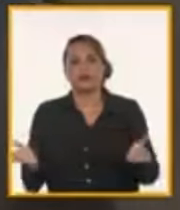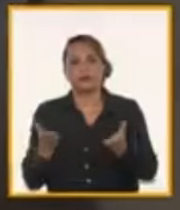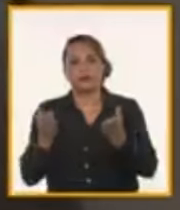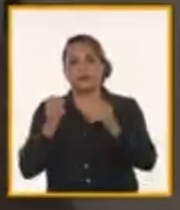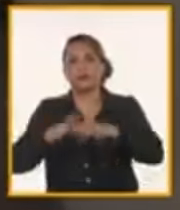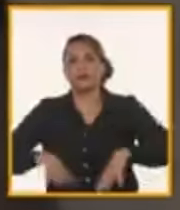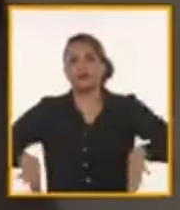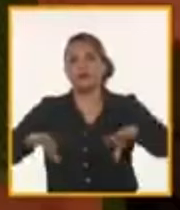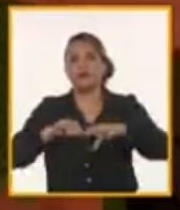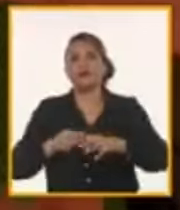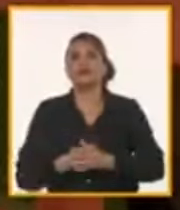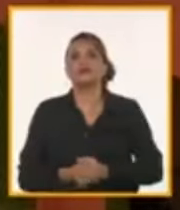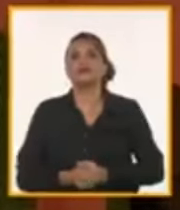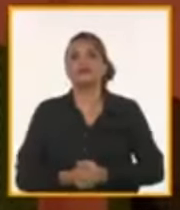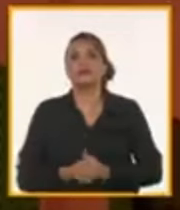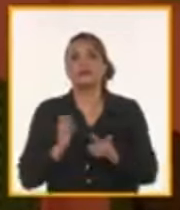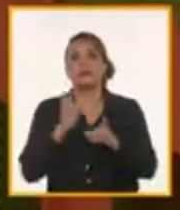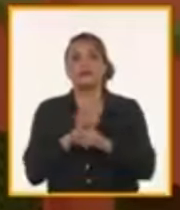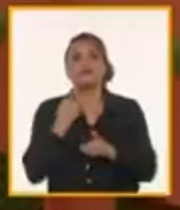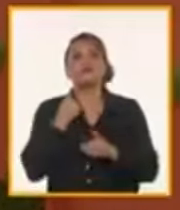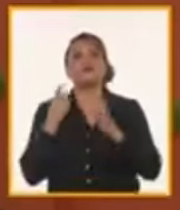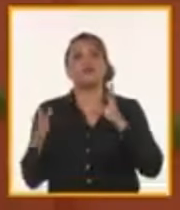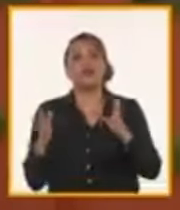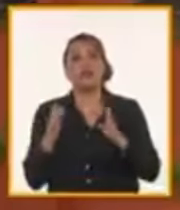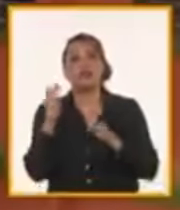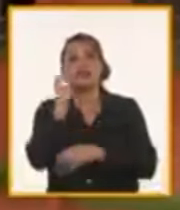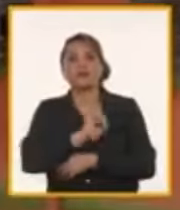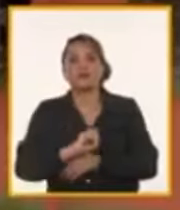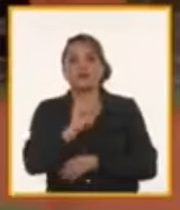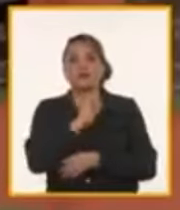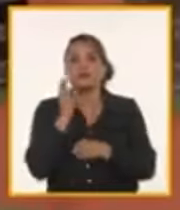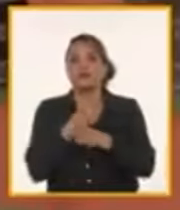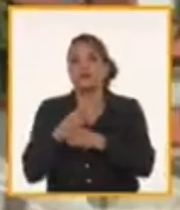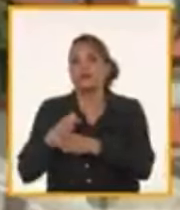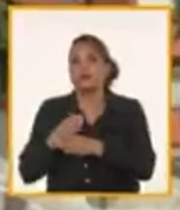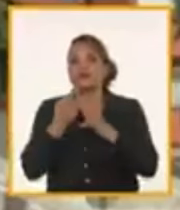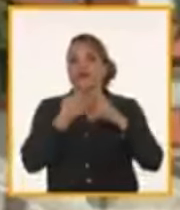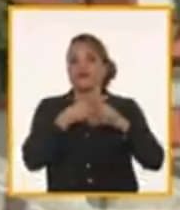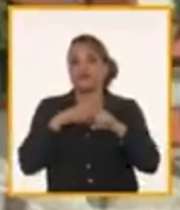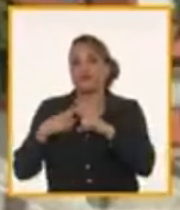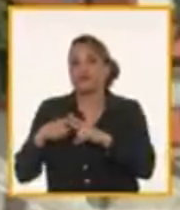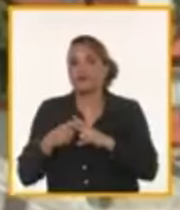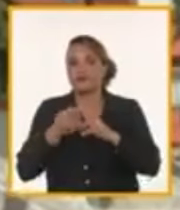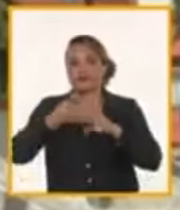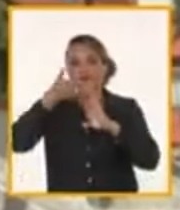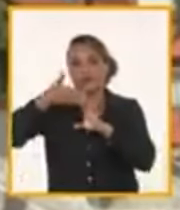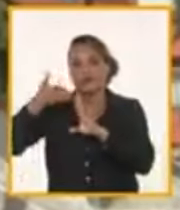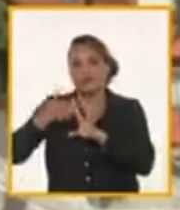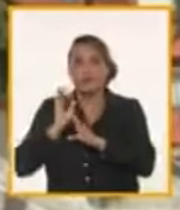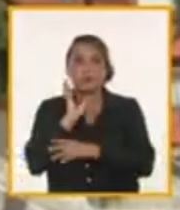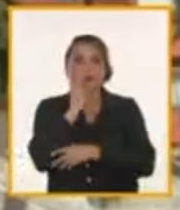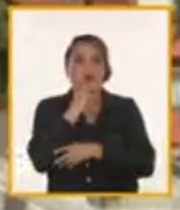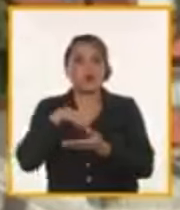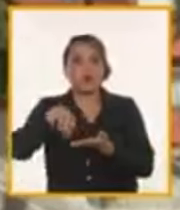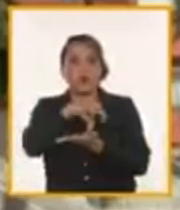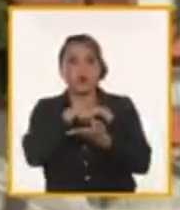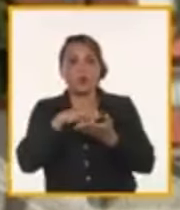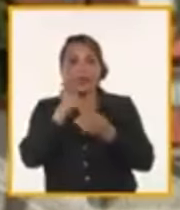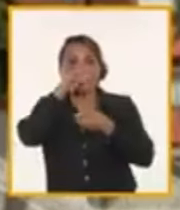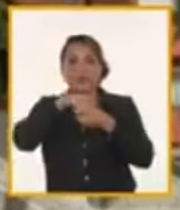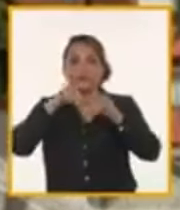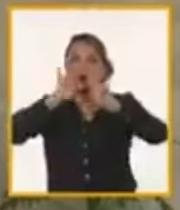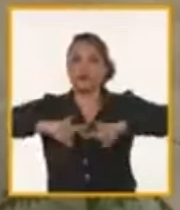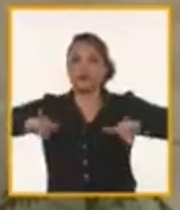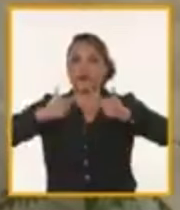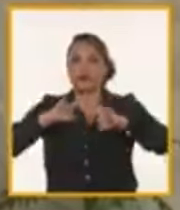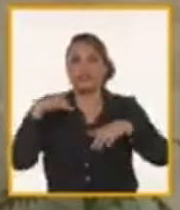tanto desde principio del año se han realizado diversas acciones mantenimiento construc para embellecer los espacios universitarios y celebrar